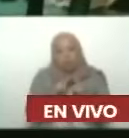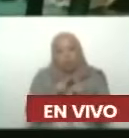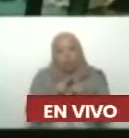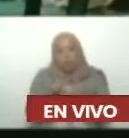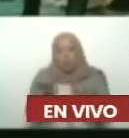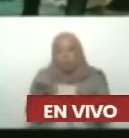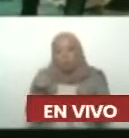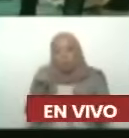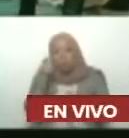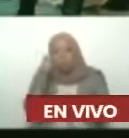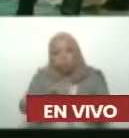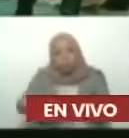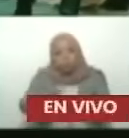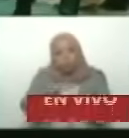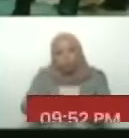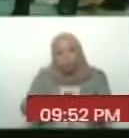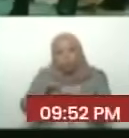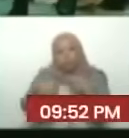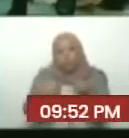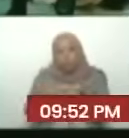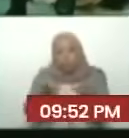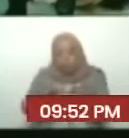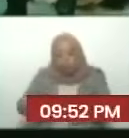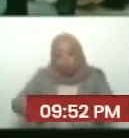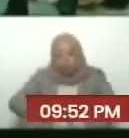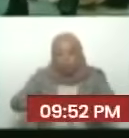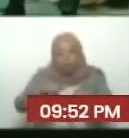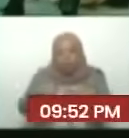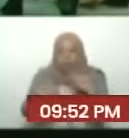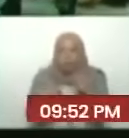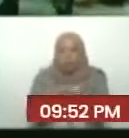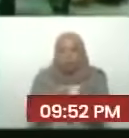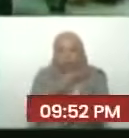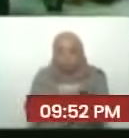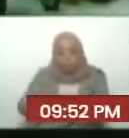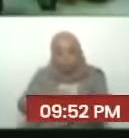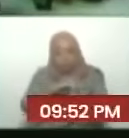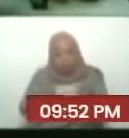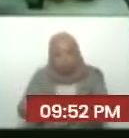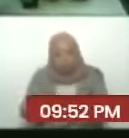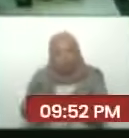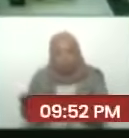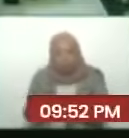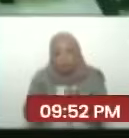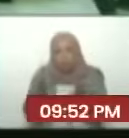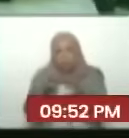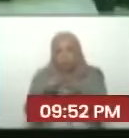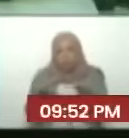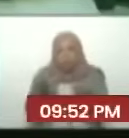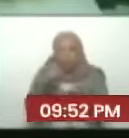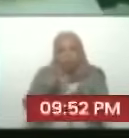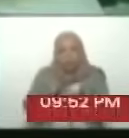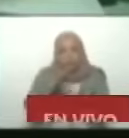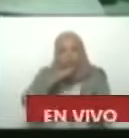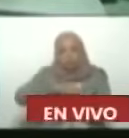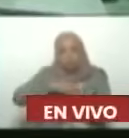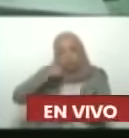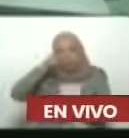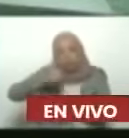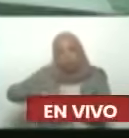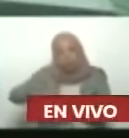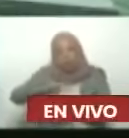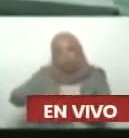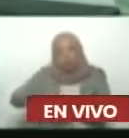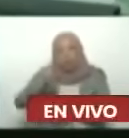aquí. Ir a todos los lugares, a todas las misiones, grandes misiones, a todas las ciudades que puedan. ¿Qué me